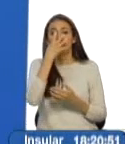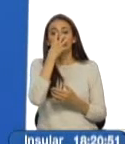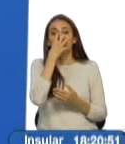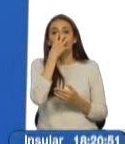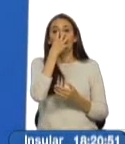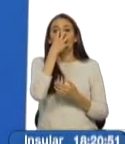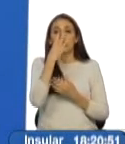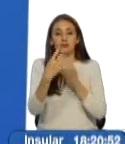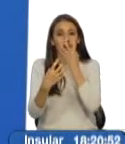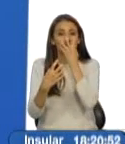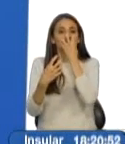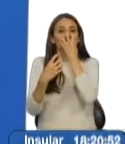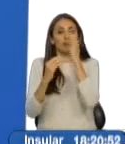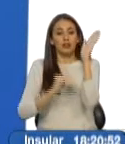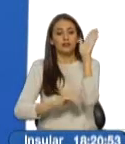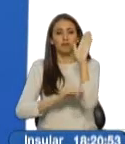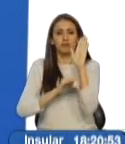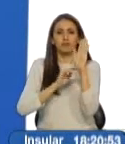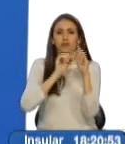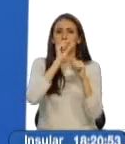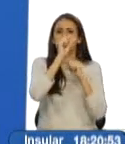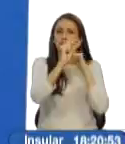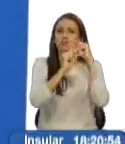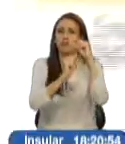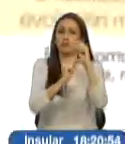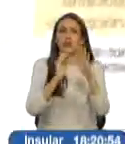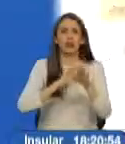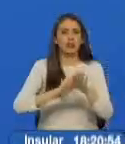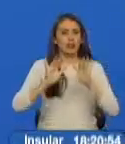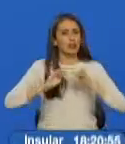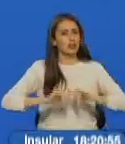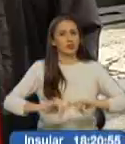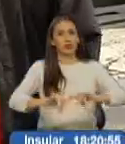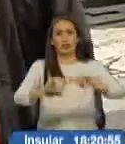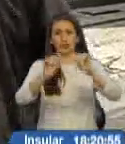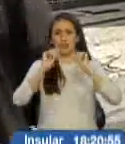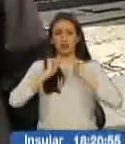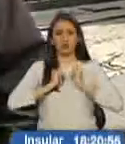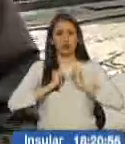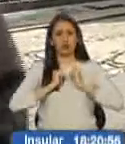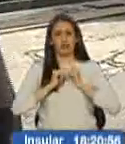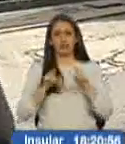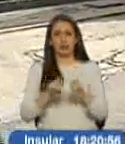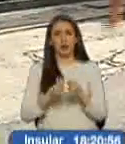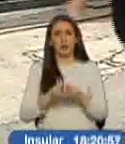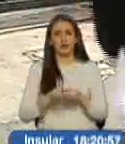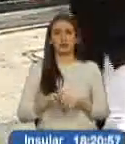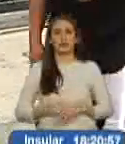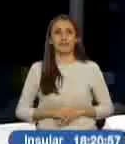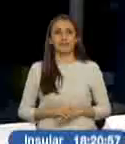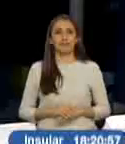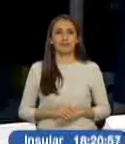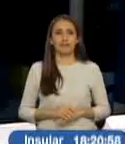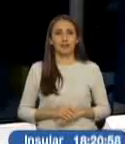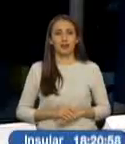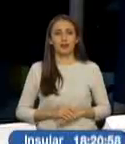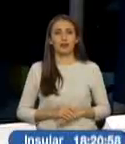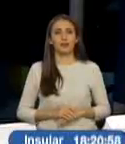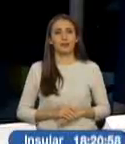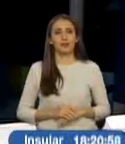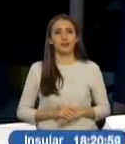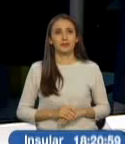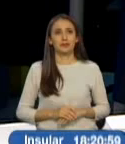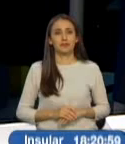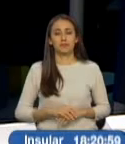que presenta una evolución médica favorable, pero que sin embargo continuará hospitalizado. César García, Ecuador TV.